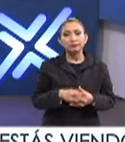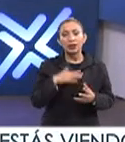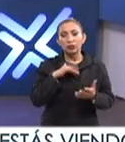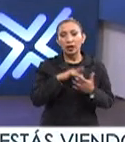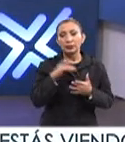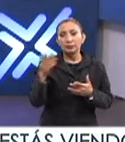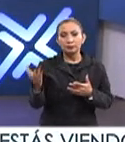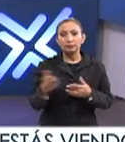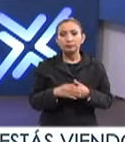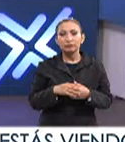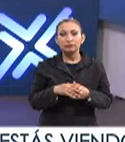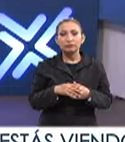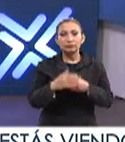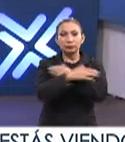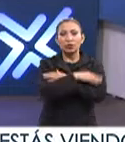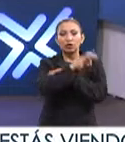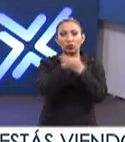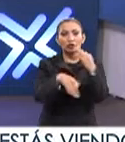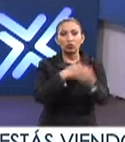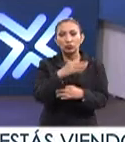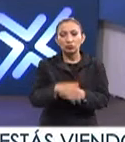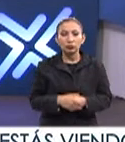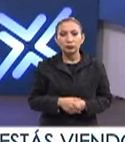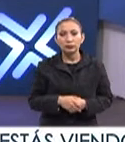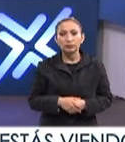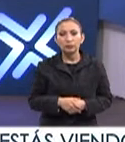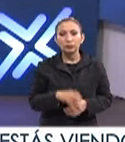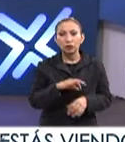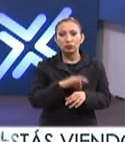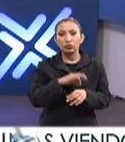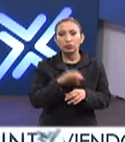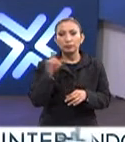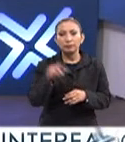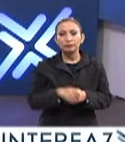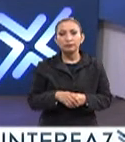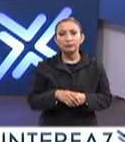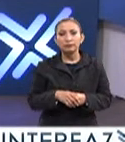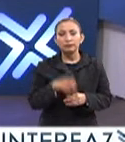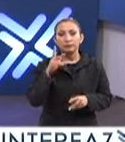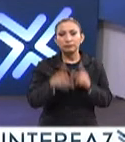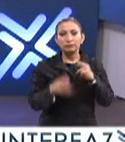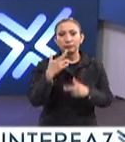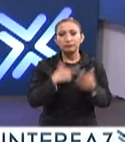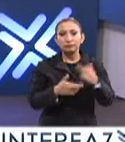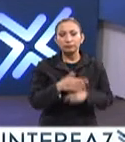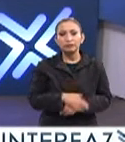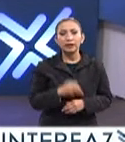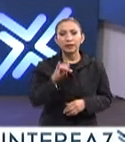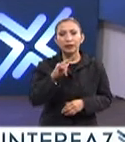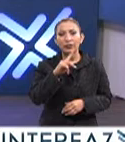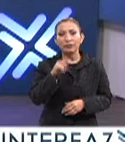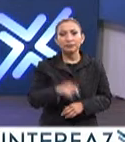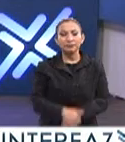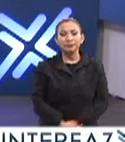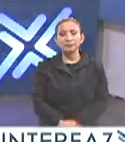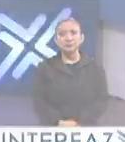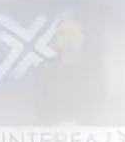pues gracias a ti, por supuesto un fuerte abrazo a todos los médicos que se encuentran allá. Vamos a una pausa, regresamos. Esto es Interfaz.